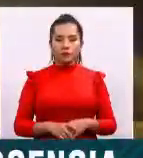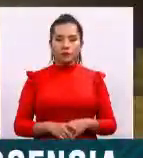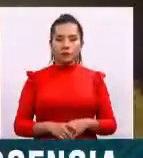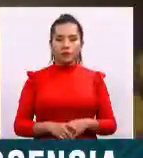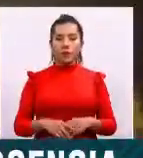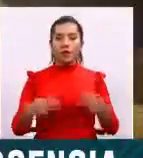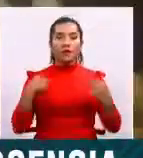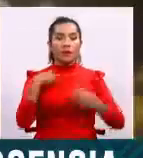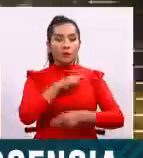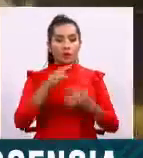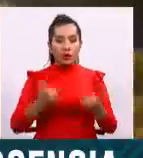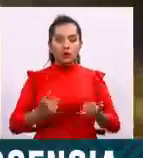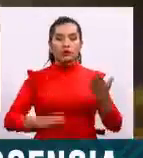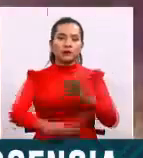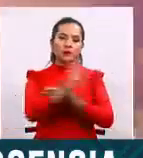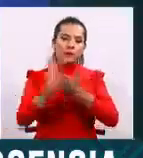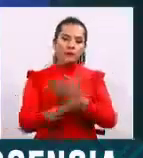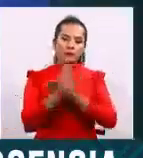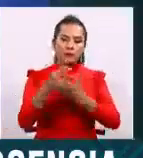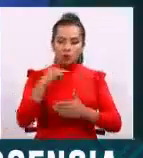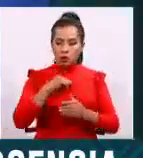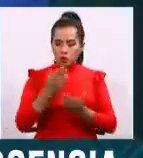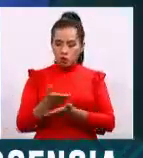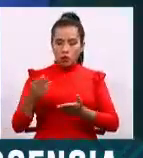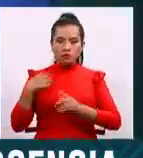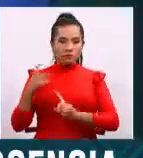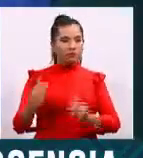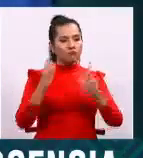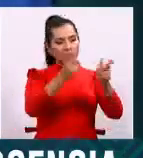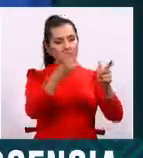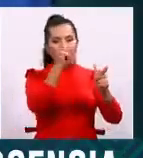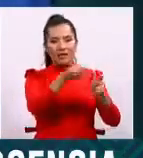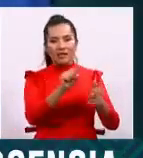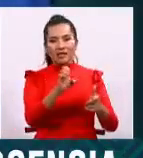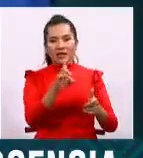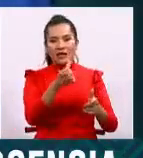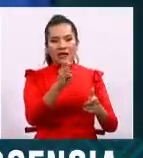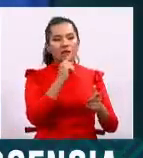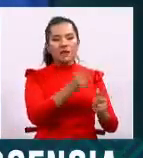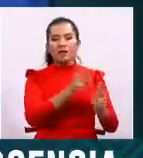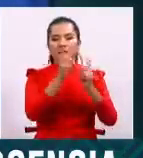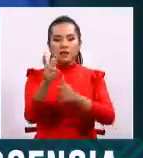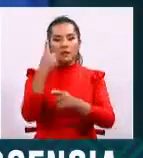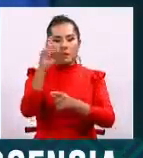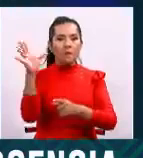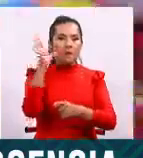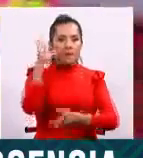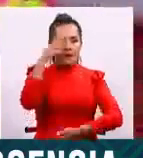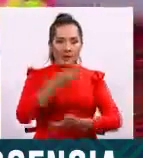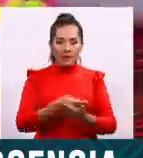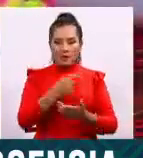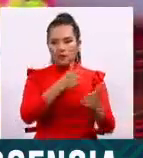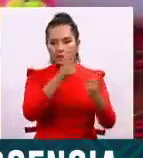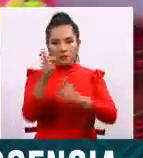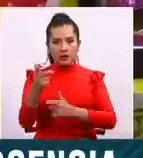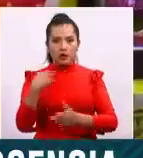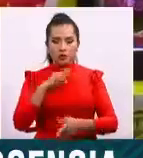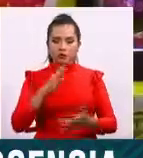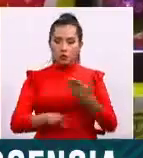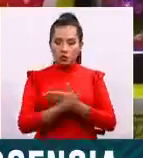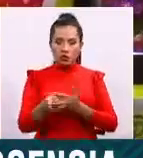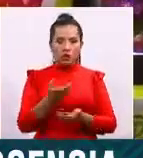Nosotros venimos a defender el producto que venimos a entregar a SEDEM, que va en beneficio de las mamás y de los niños lactantes, ¿no? Y la verdad, tal